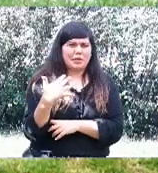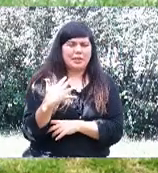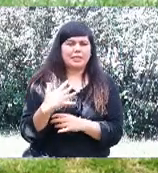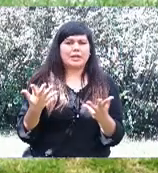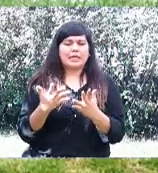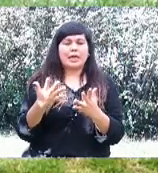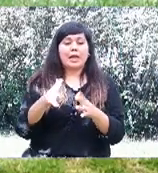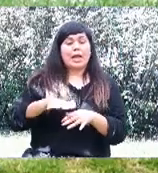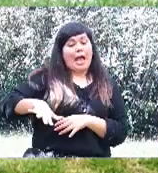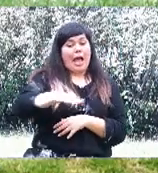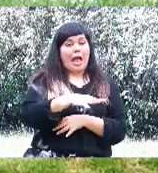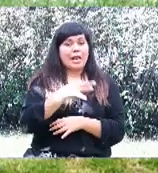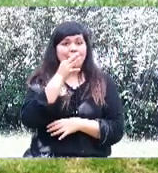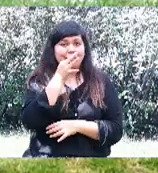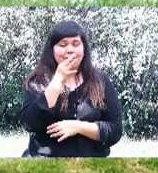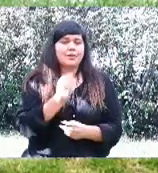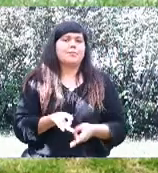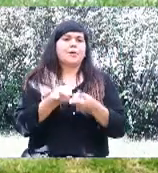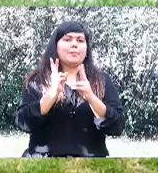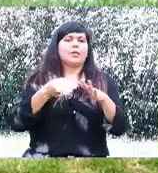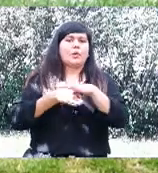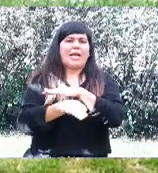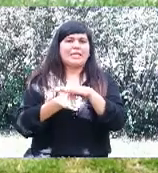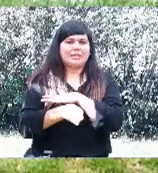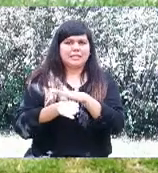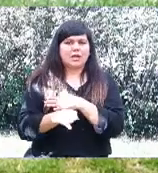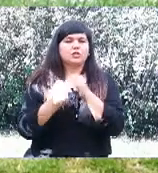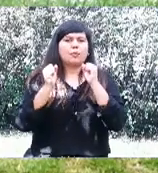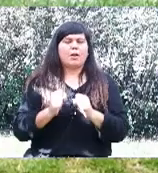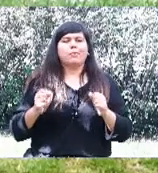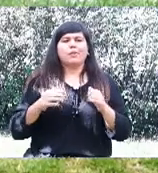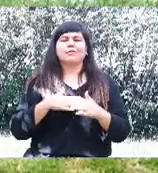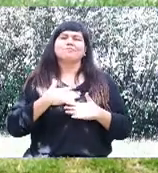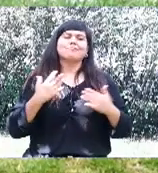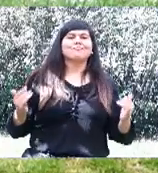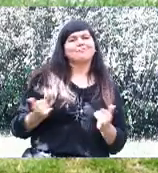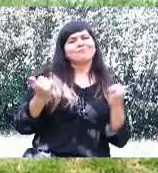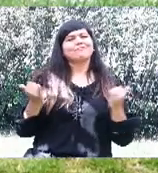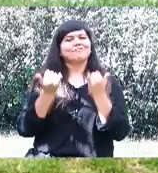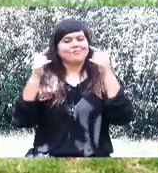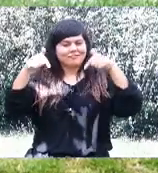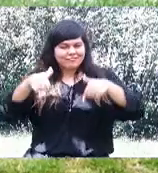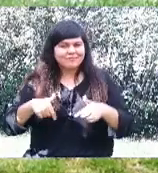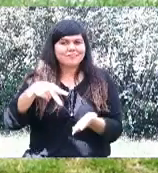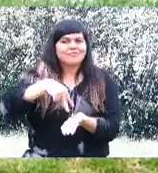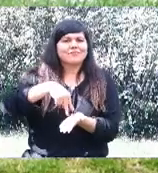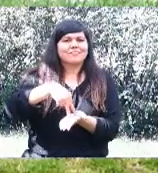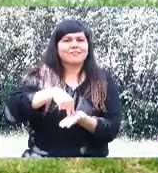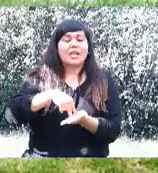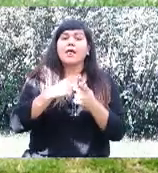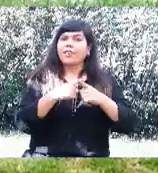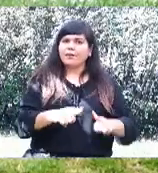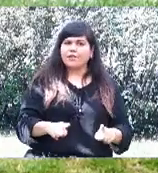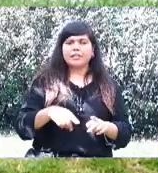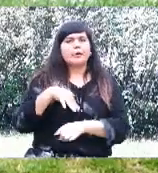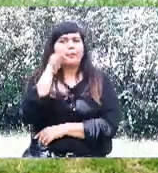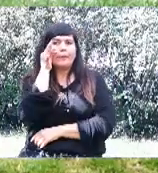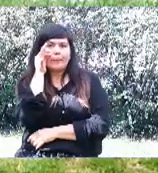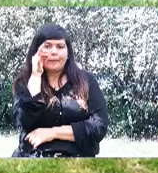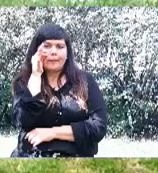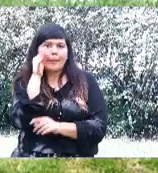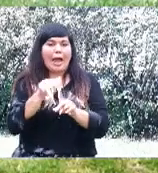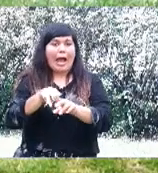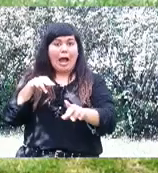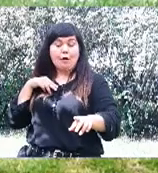las áreas verdes También tienen que permitir un acceso a ellas para poder disfrutar de estar aquí ya es muy distinto mirar un área verde de